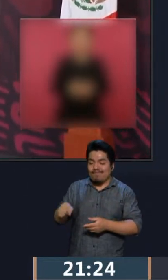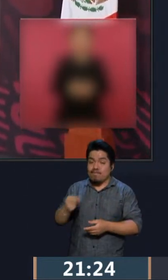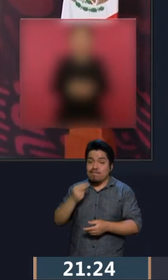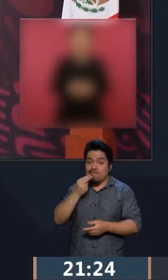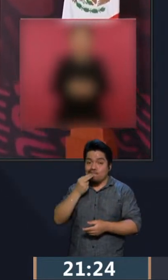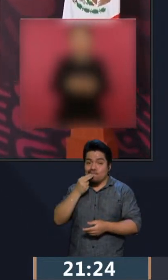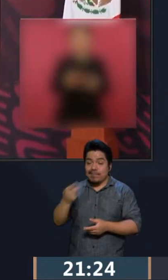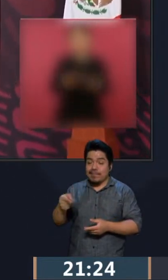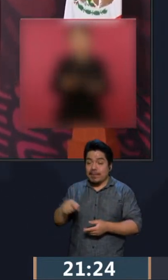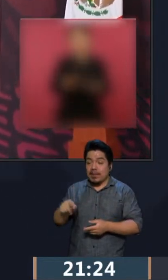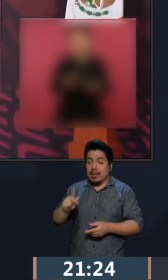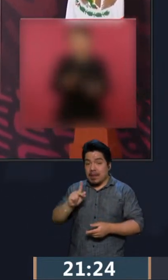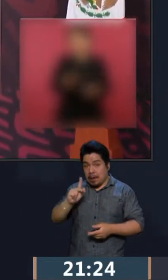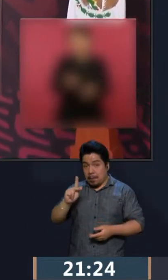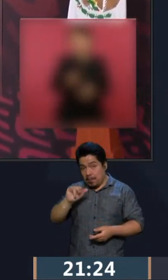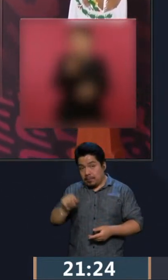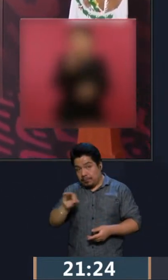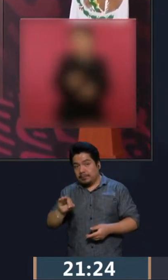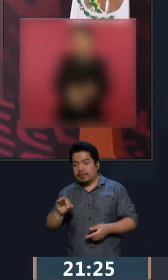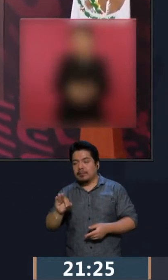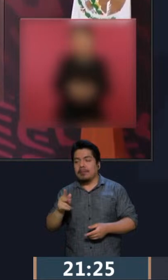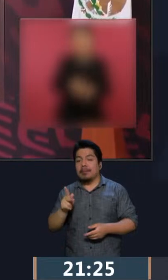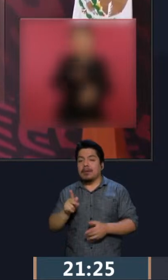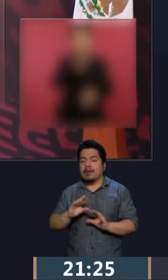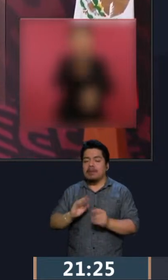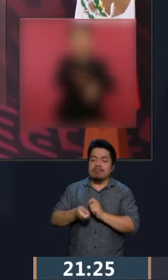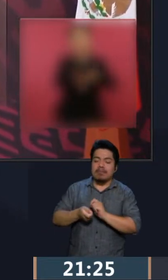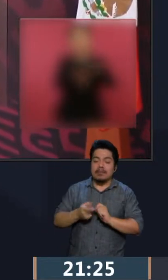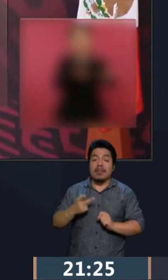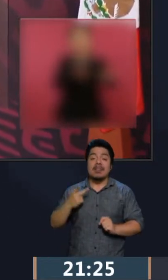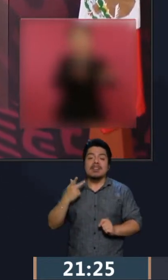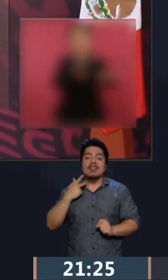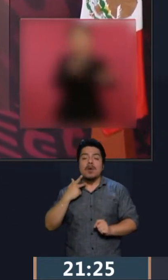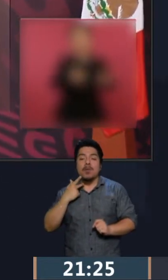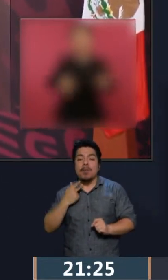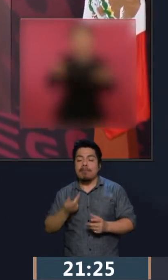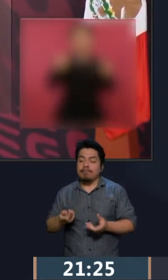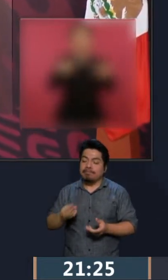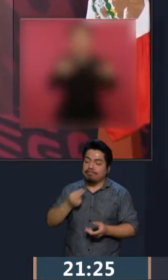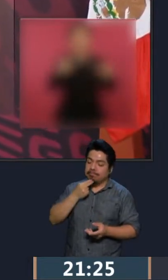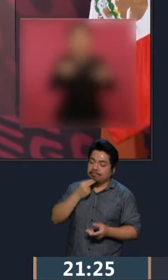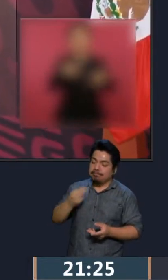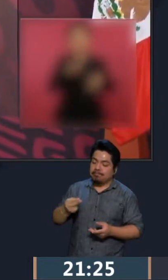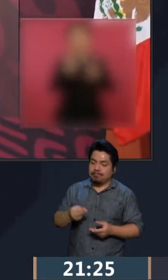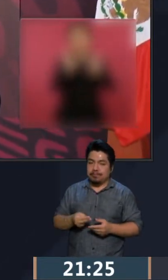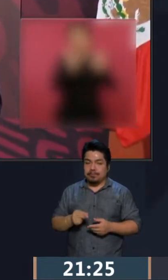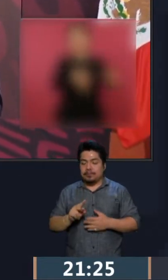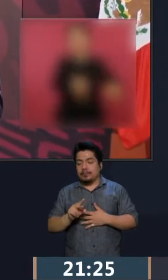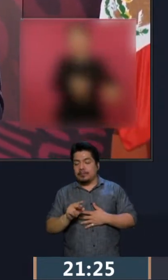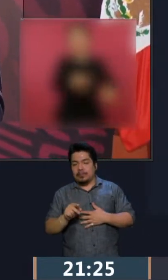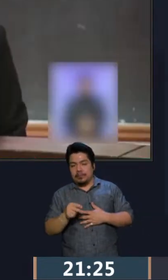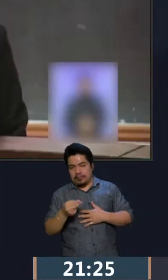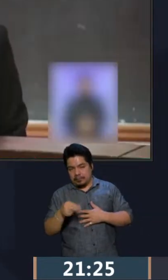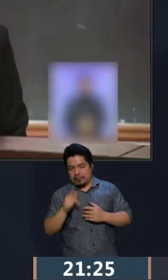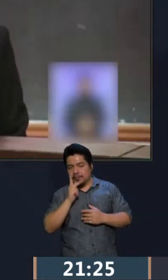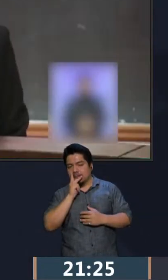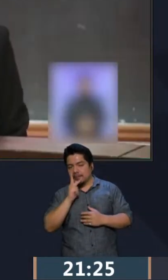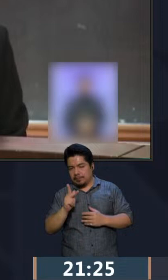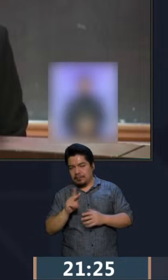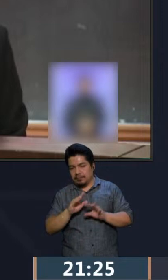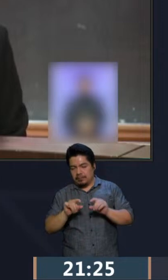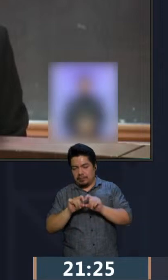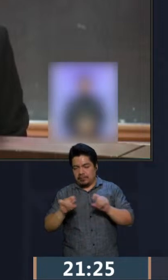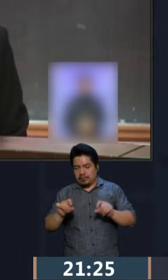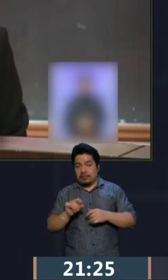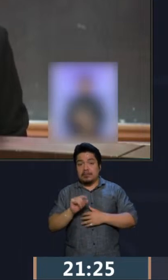del aparato jurídico con fines políticos directamente. El término, yo simplemente quiero decir